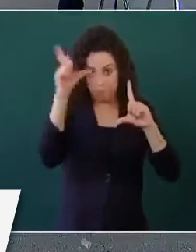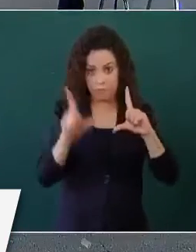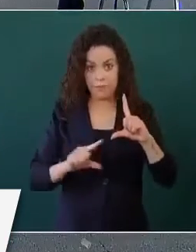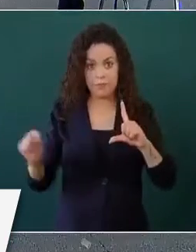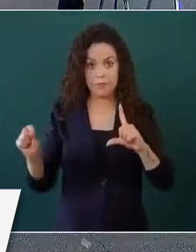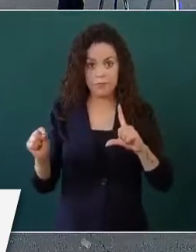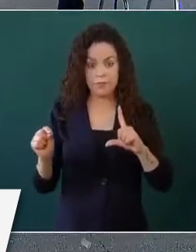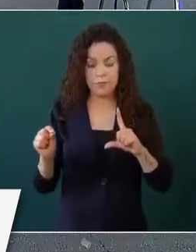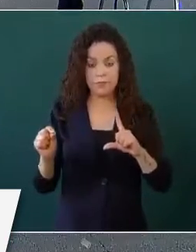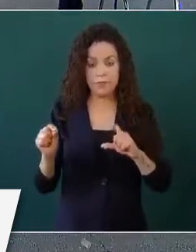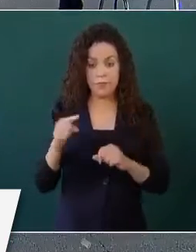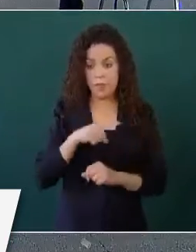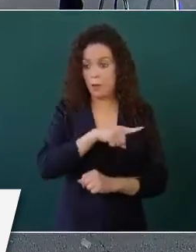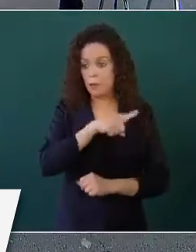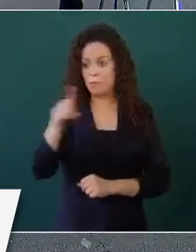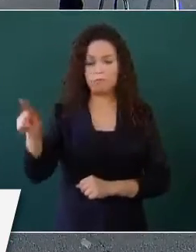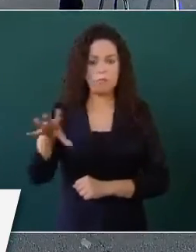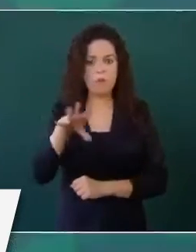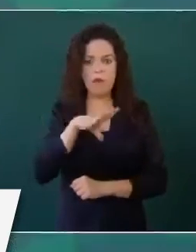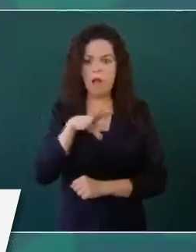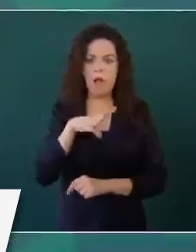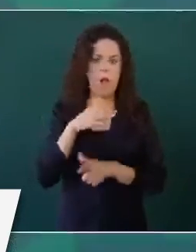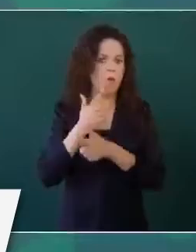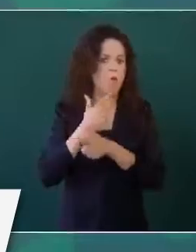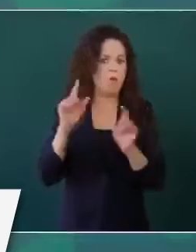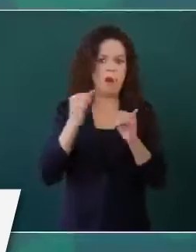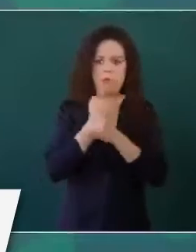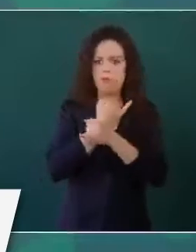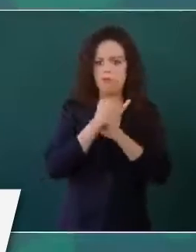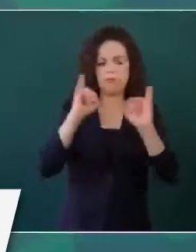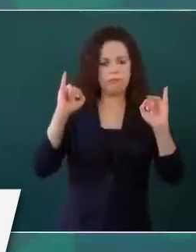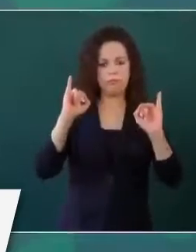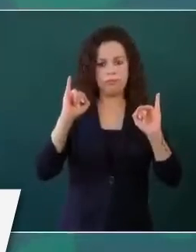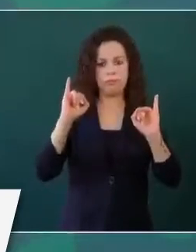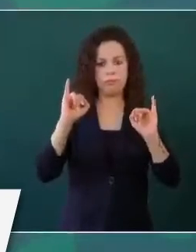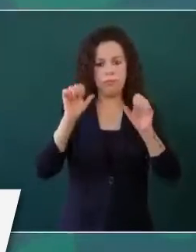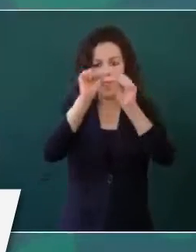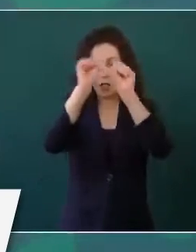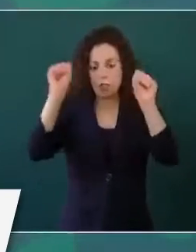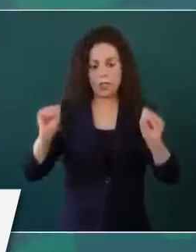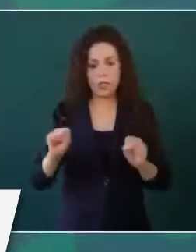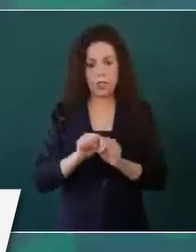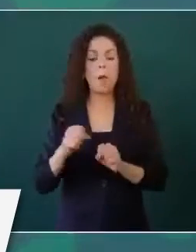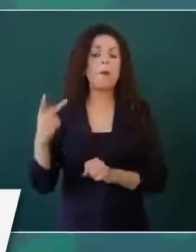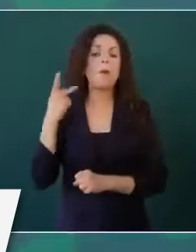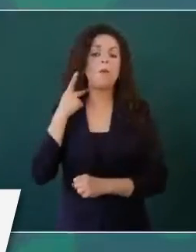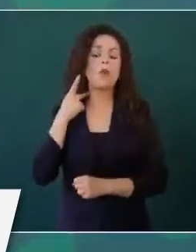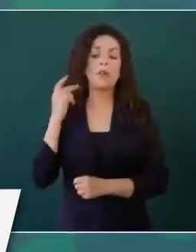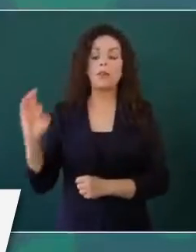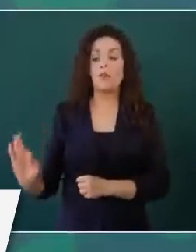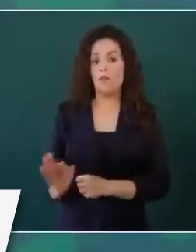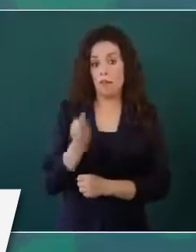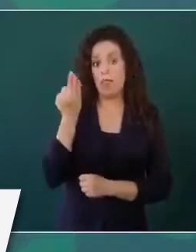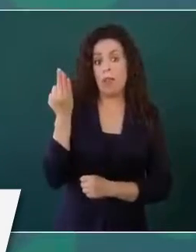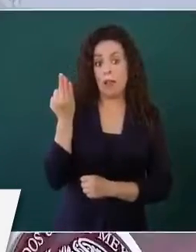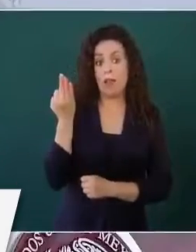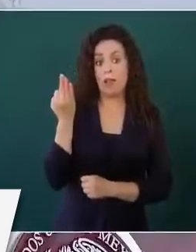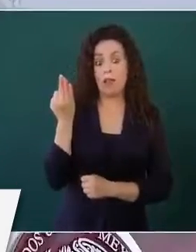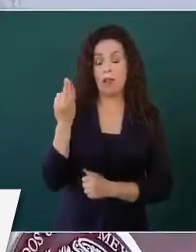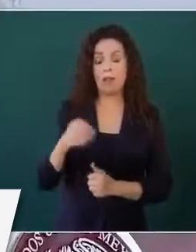tiene su autonomía. Somos un sistema político federal, por